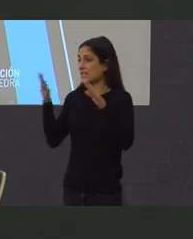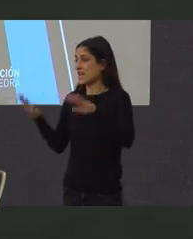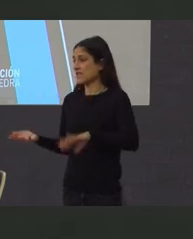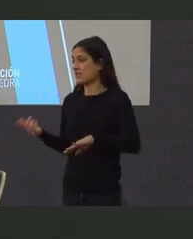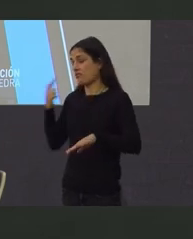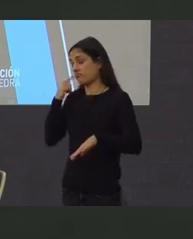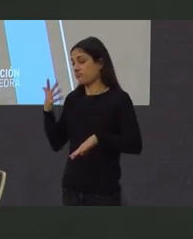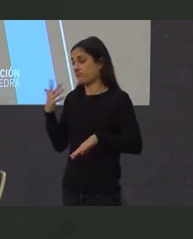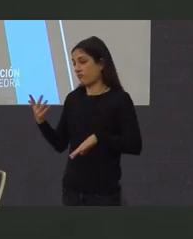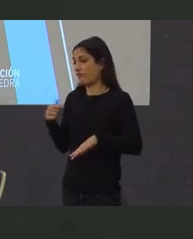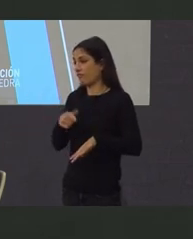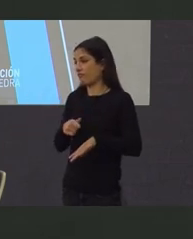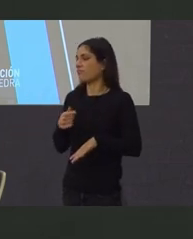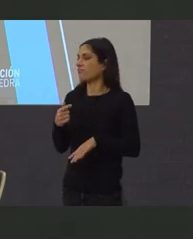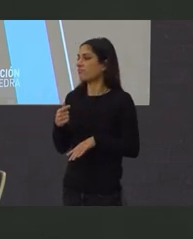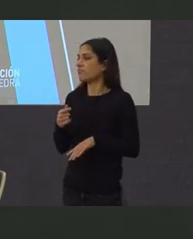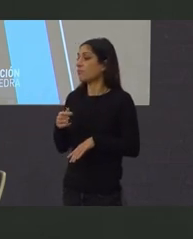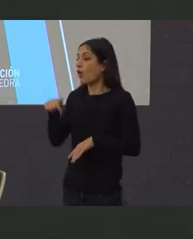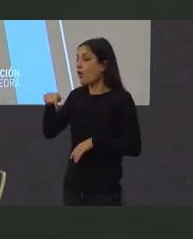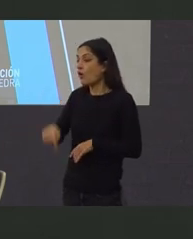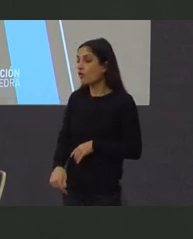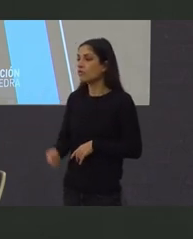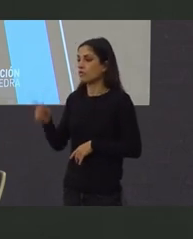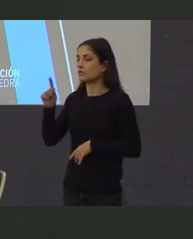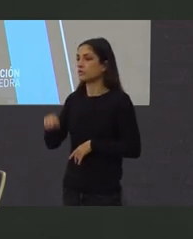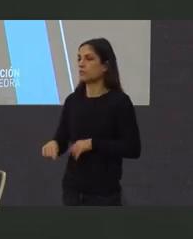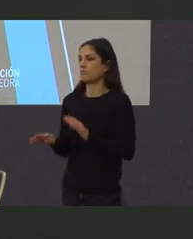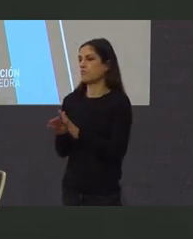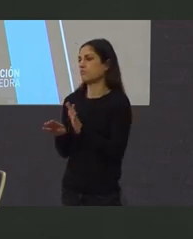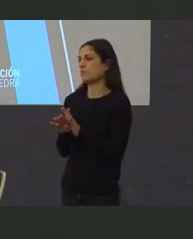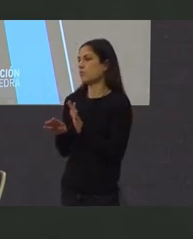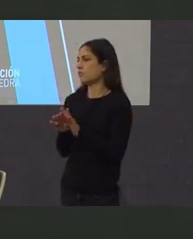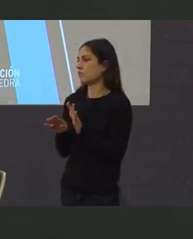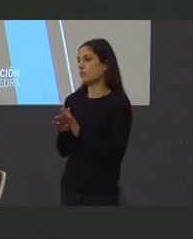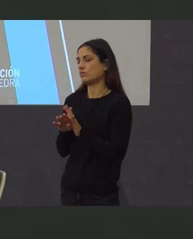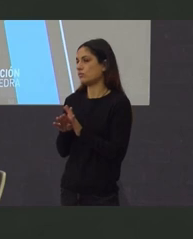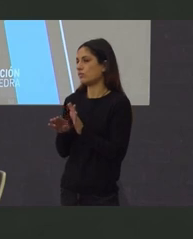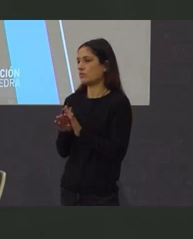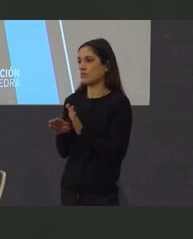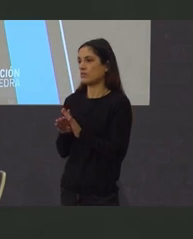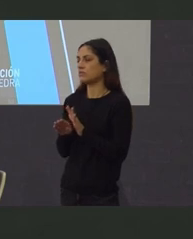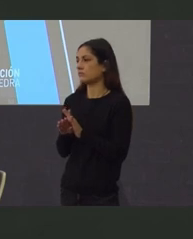e que hoxe pois tamén se mantén